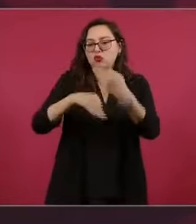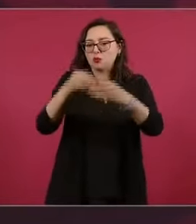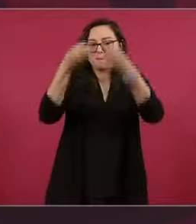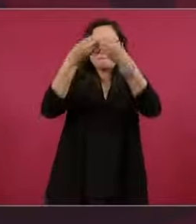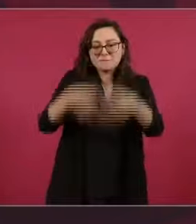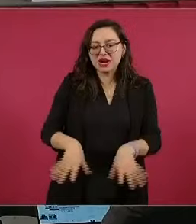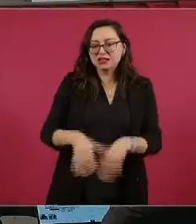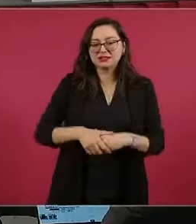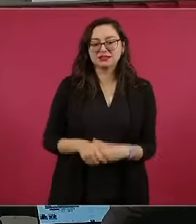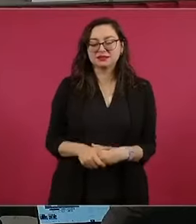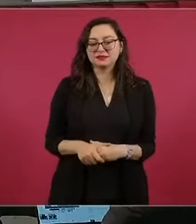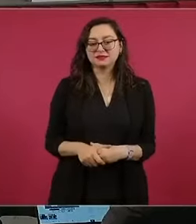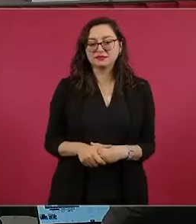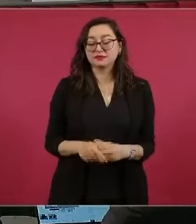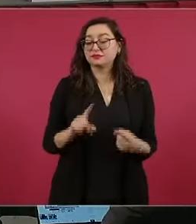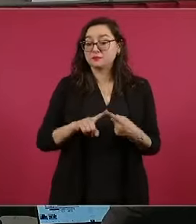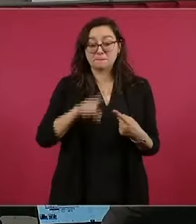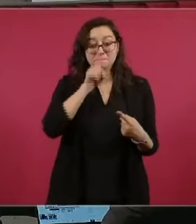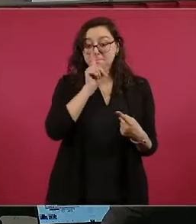O sea, no mentir,